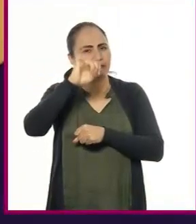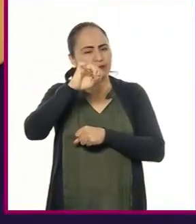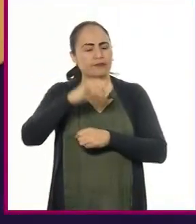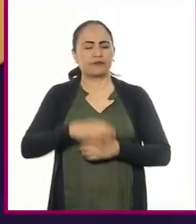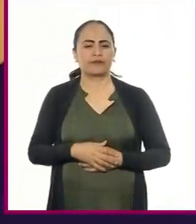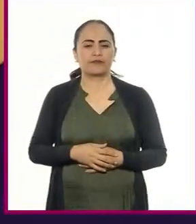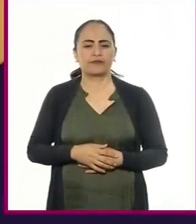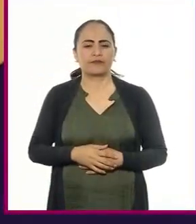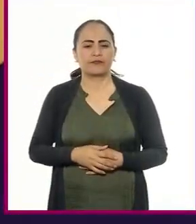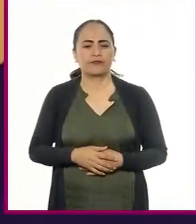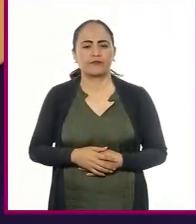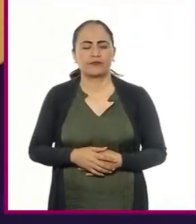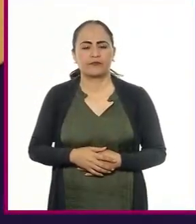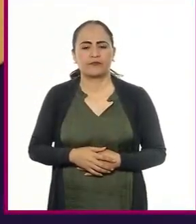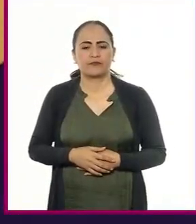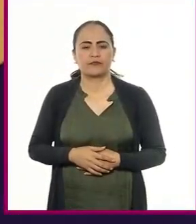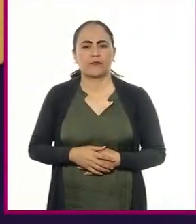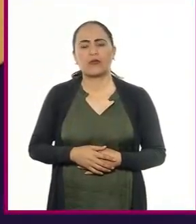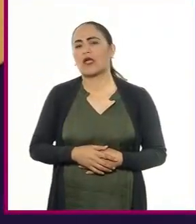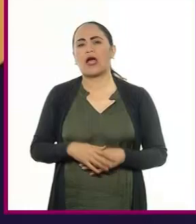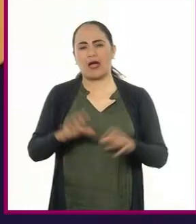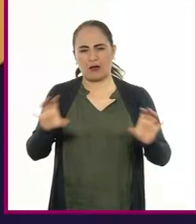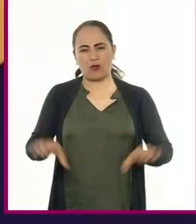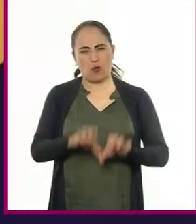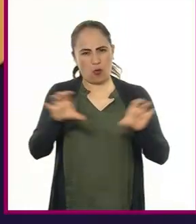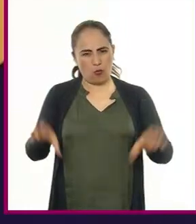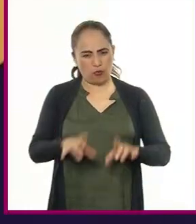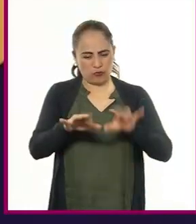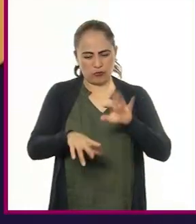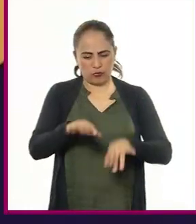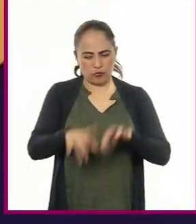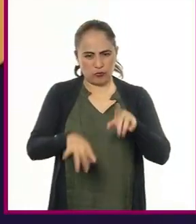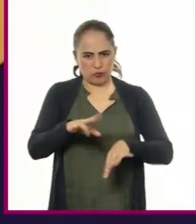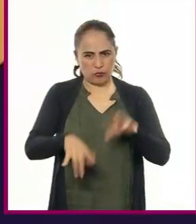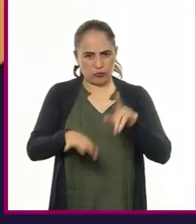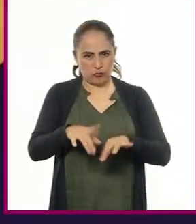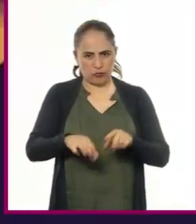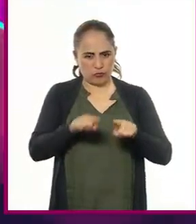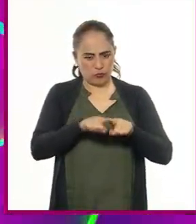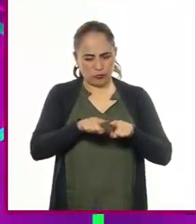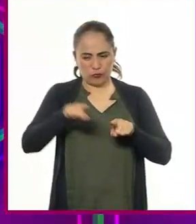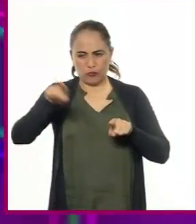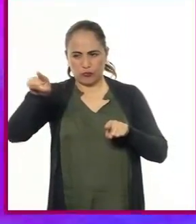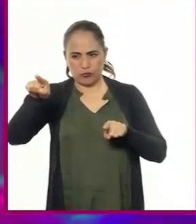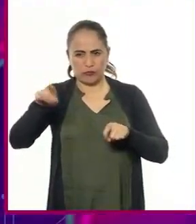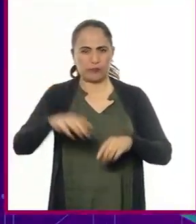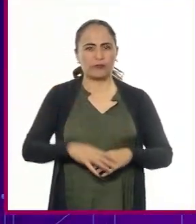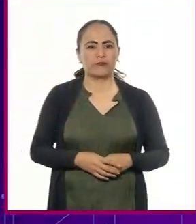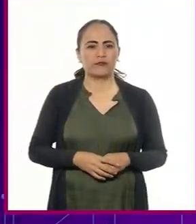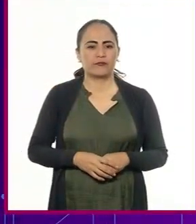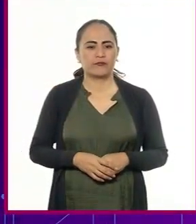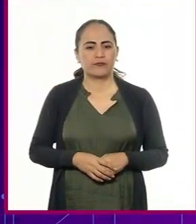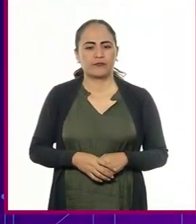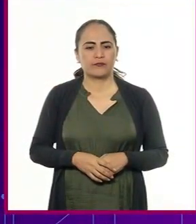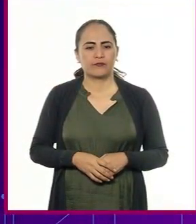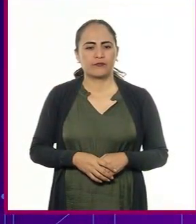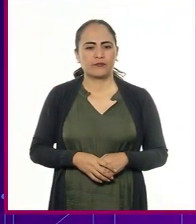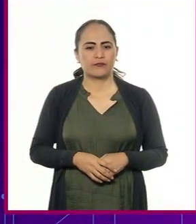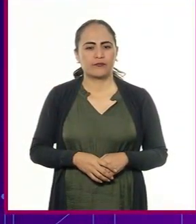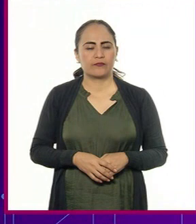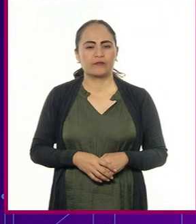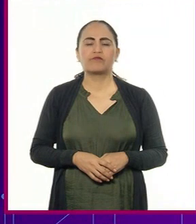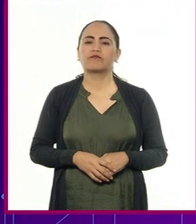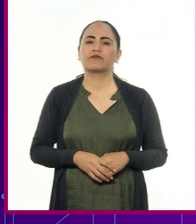Así, apoyados de una hoja electrónica, se traza la tendencia de la gráfica. Es decir,